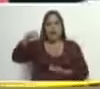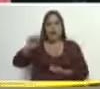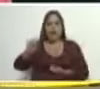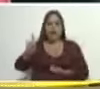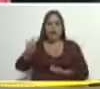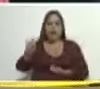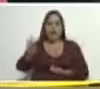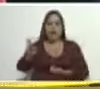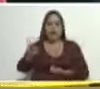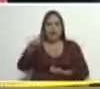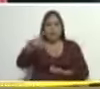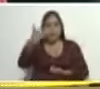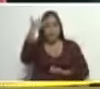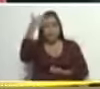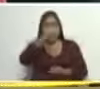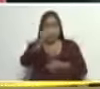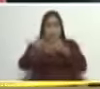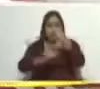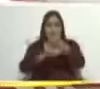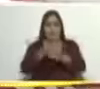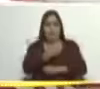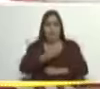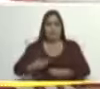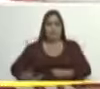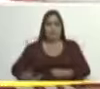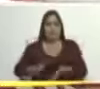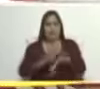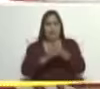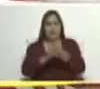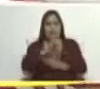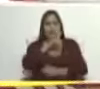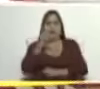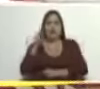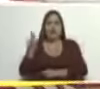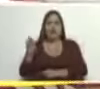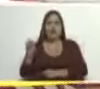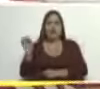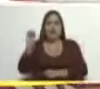desde aquí a la vicepresidenta, compañero Rosario.